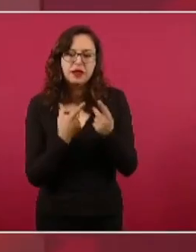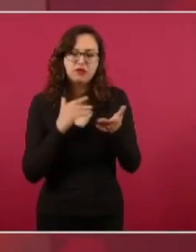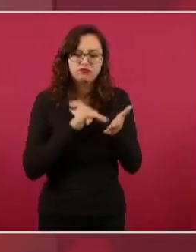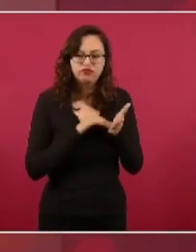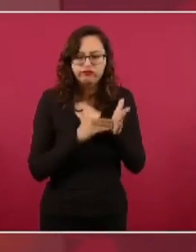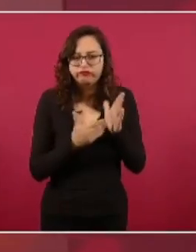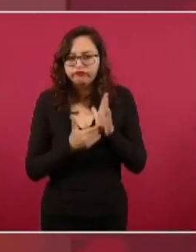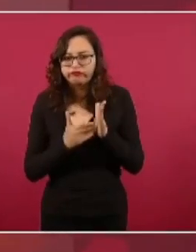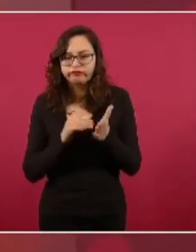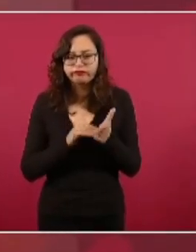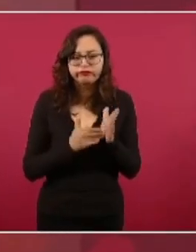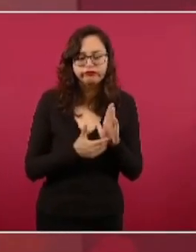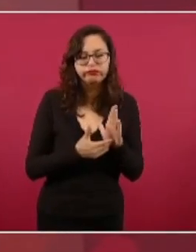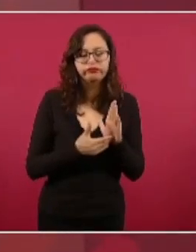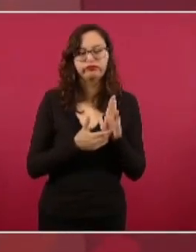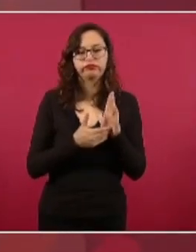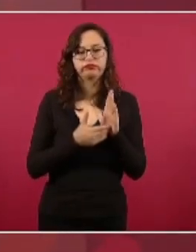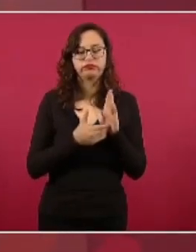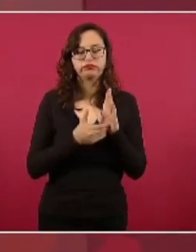de